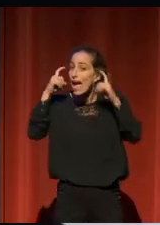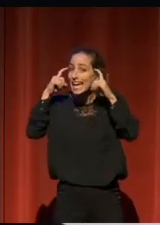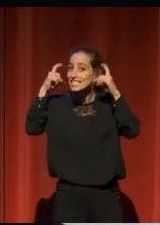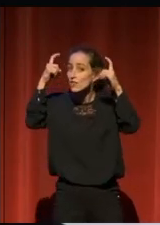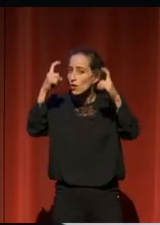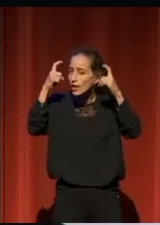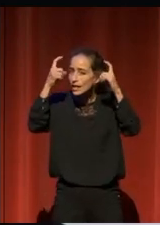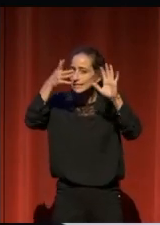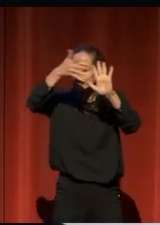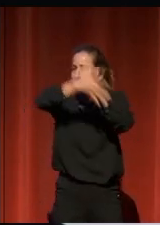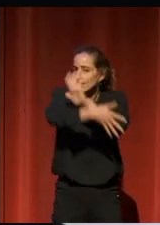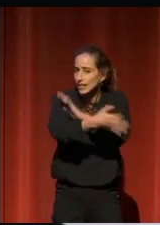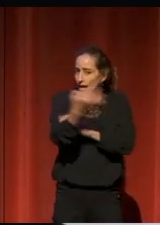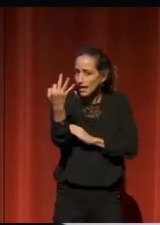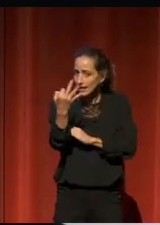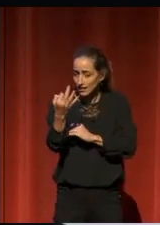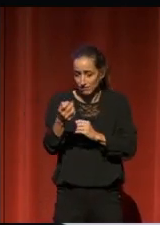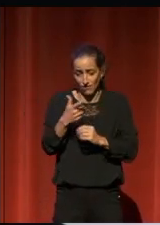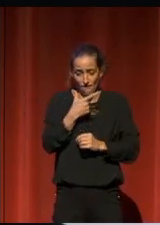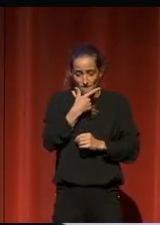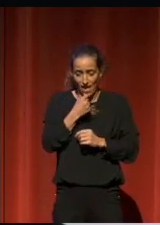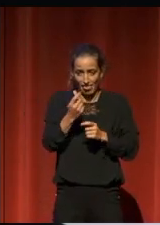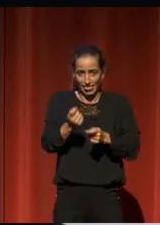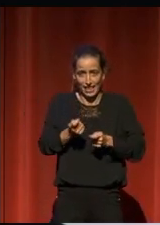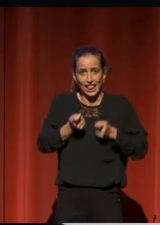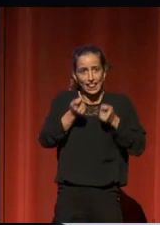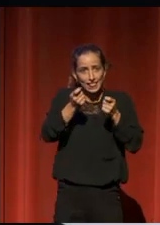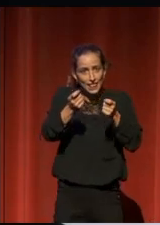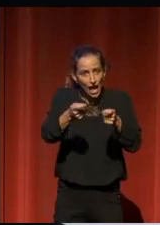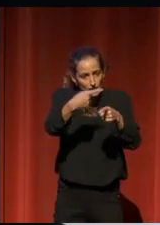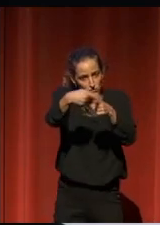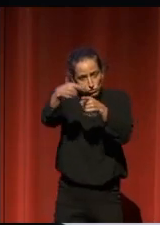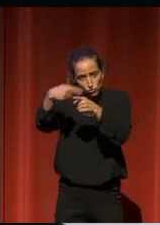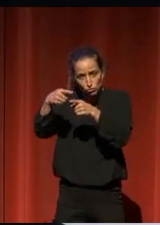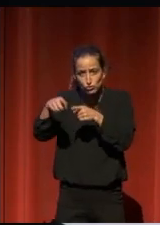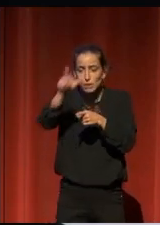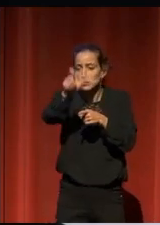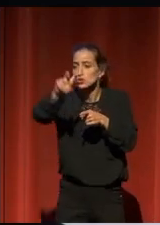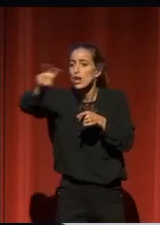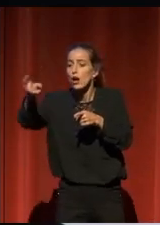significa facilitar las cosas al otro.